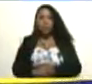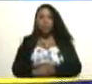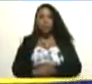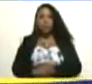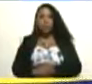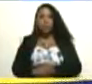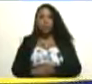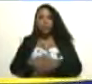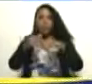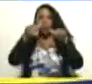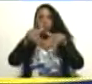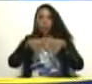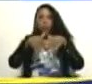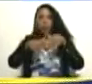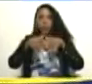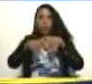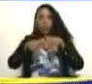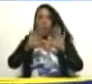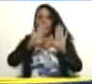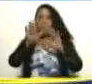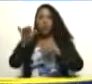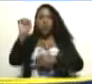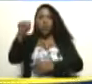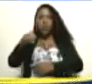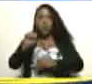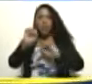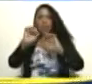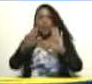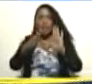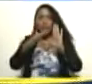Votos a favor del sí,